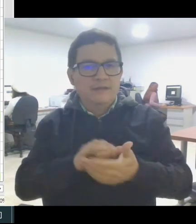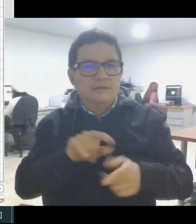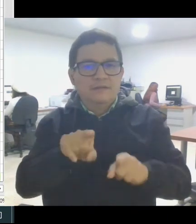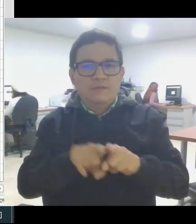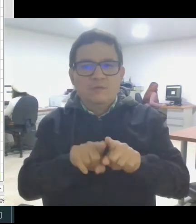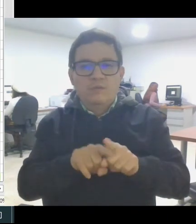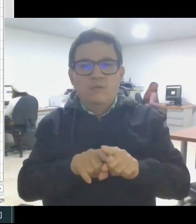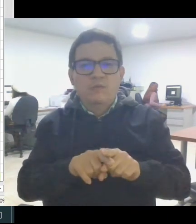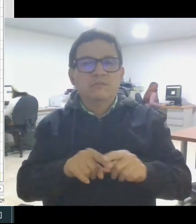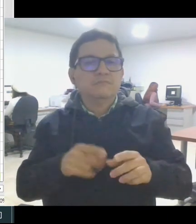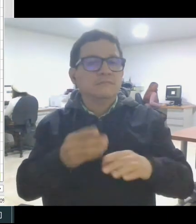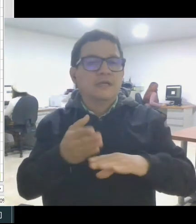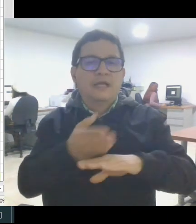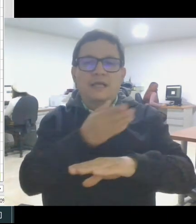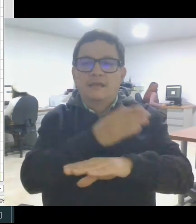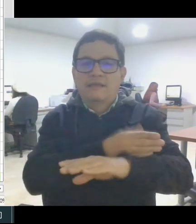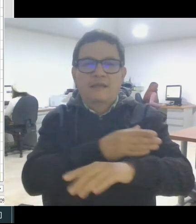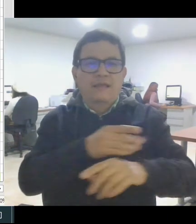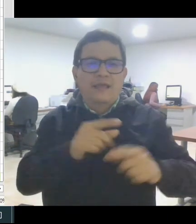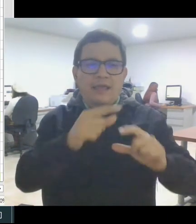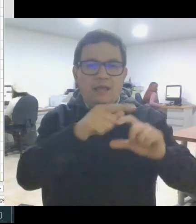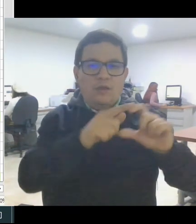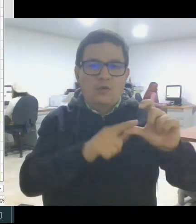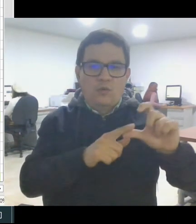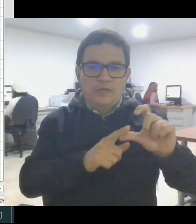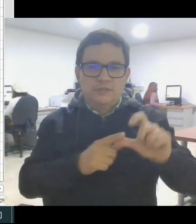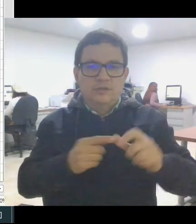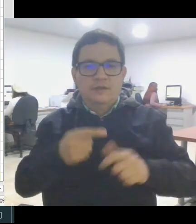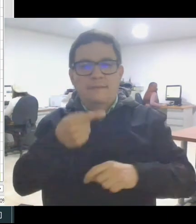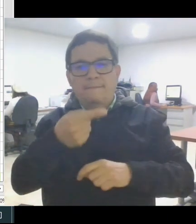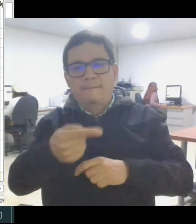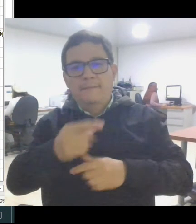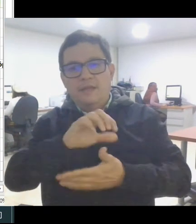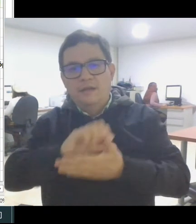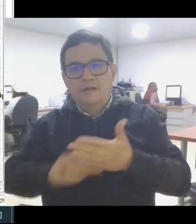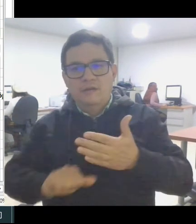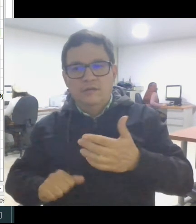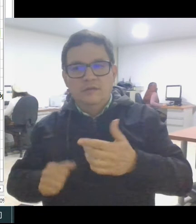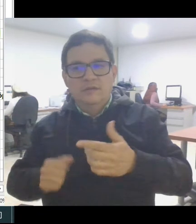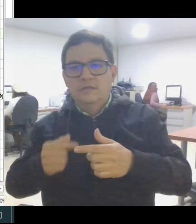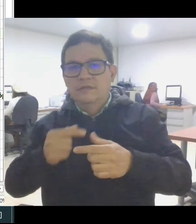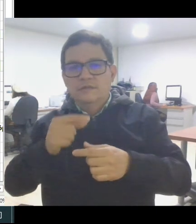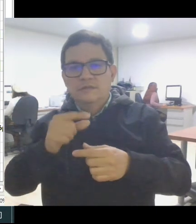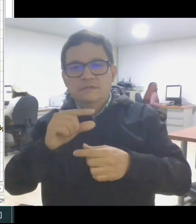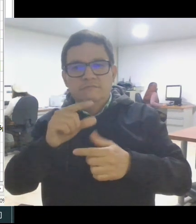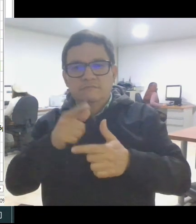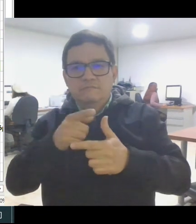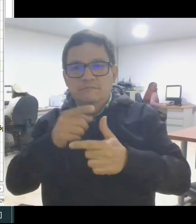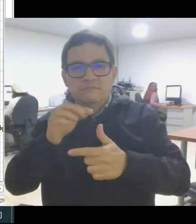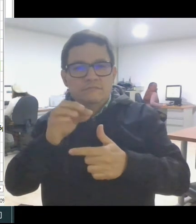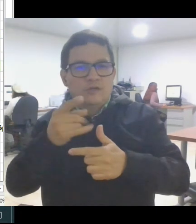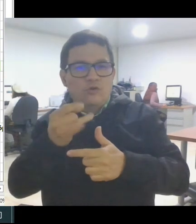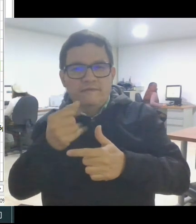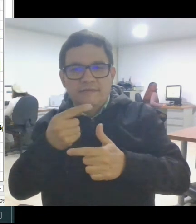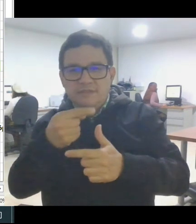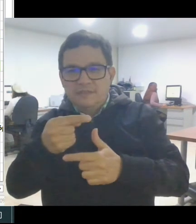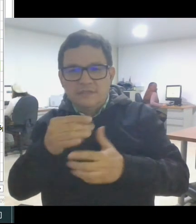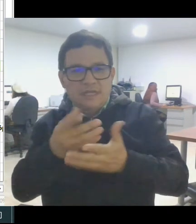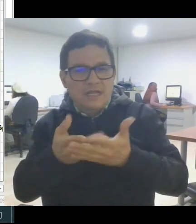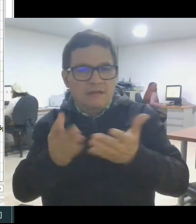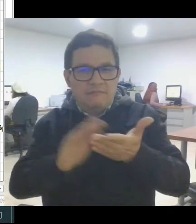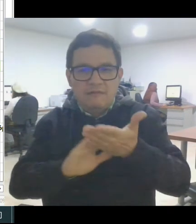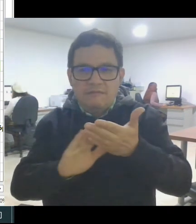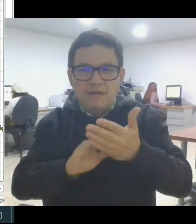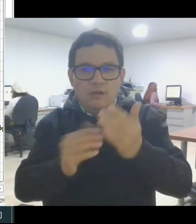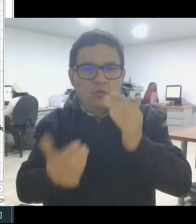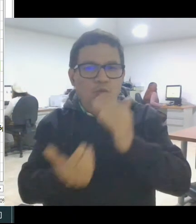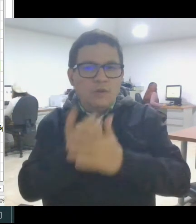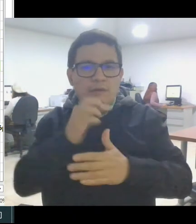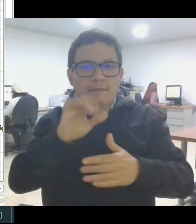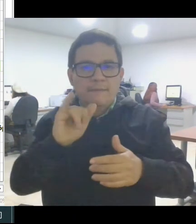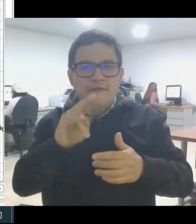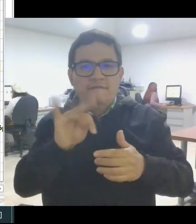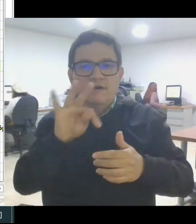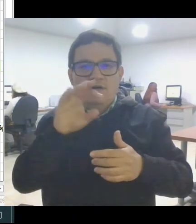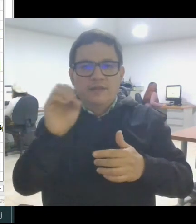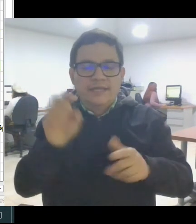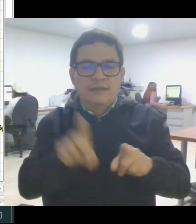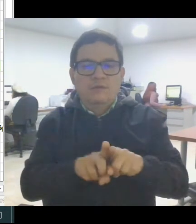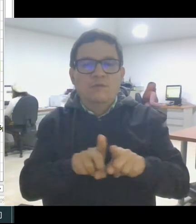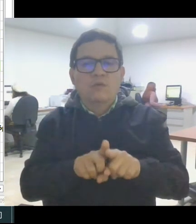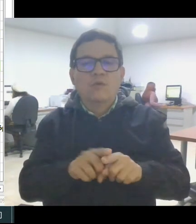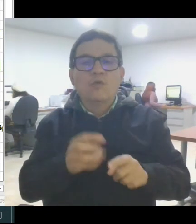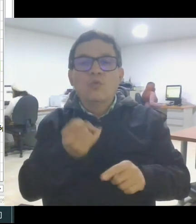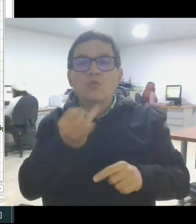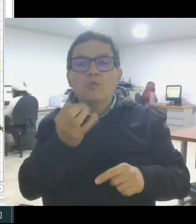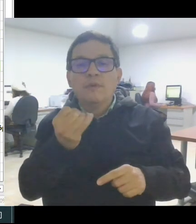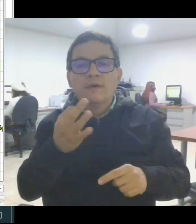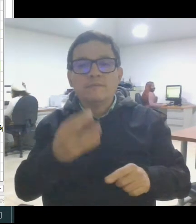ecuación anterior menos coeficiente de la columna entrante por la nueva ecuación pivote. En este caso tenemos el